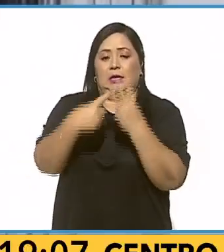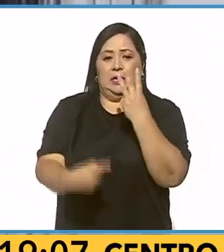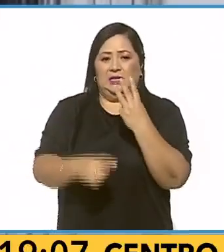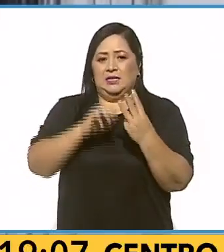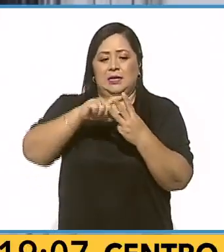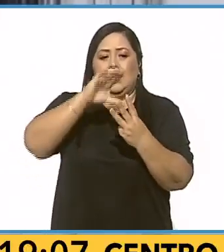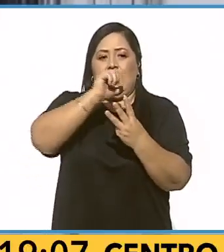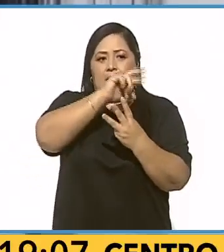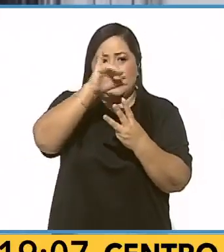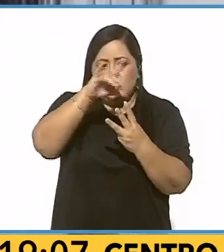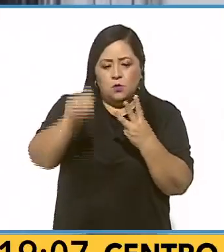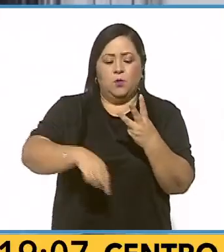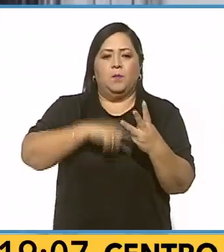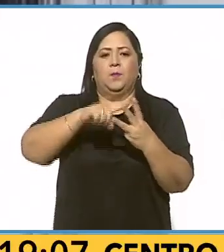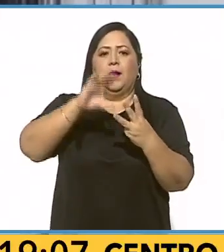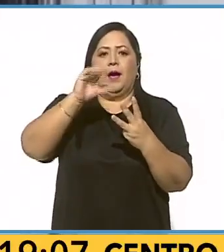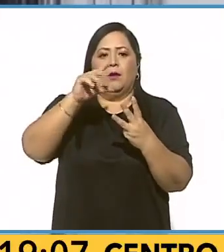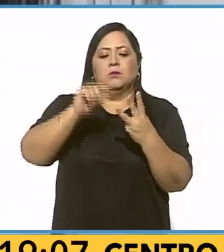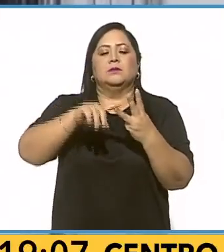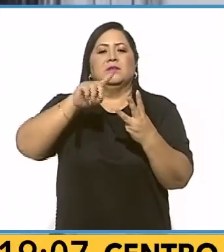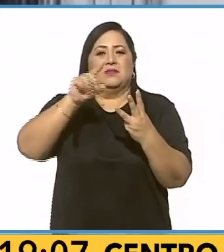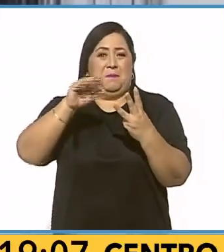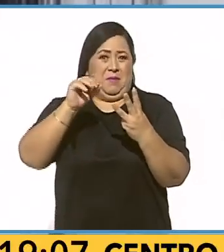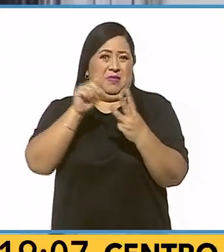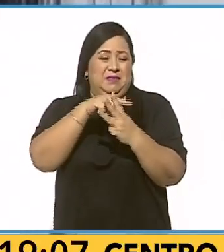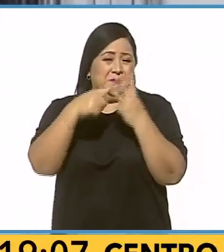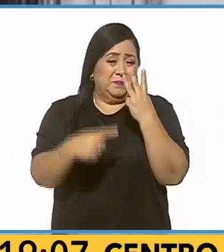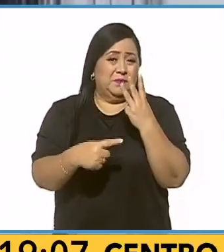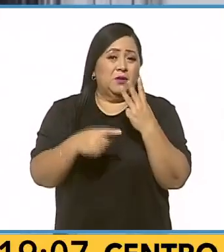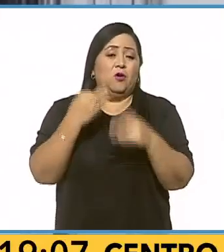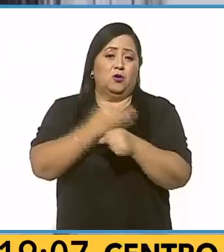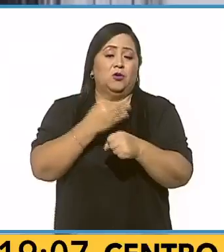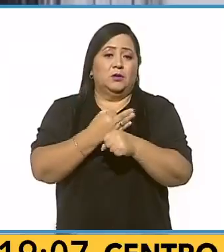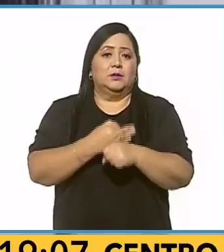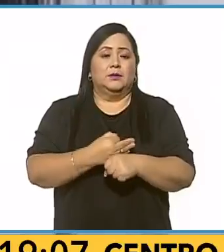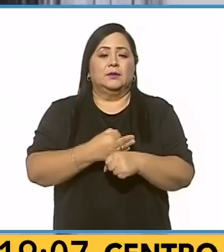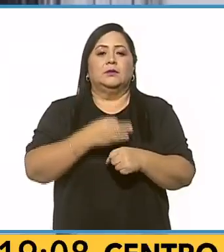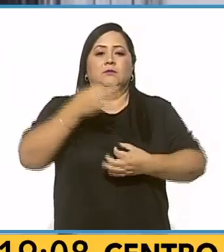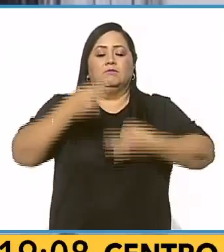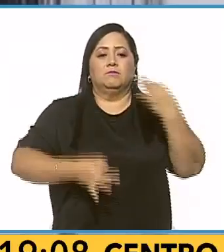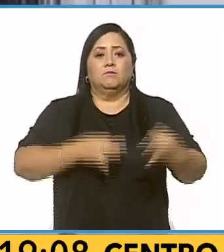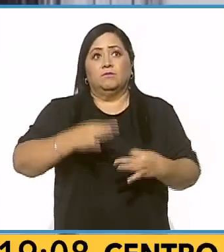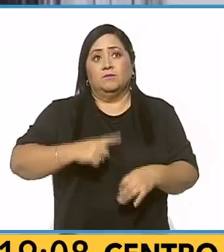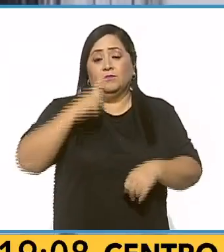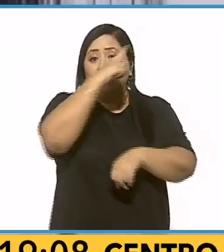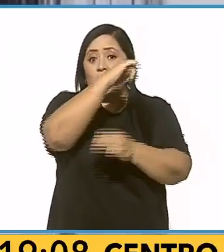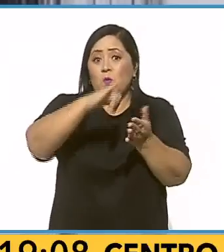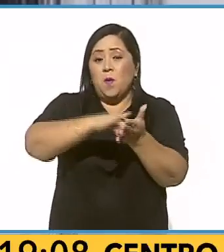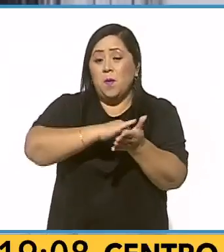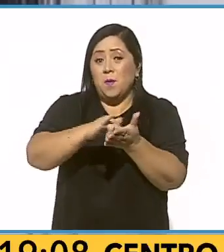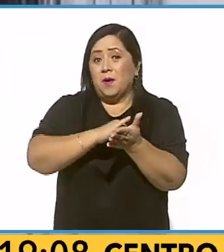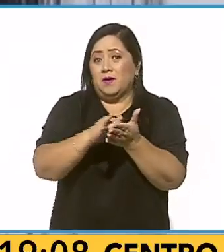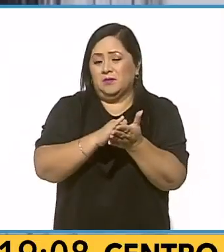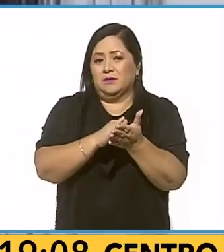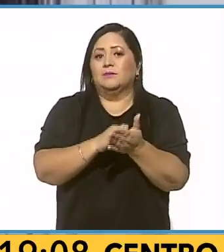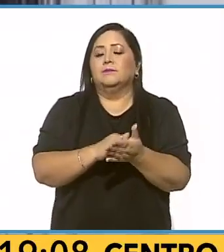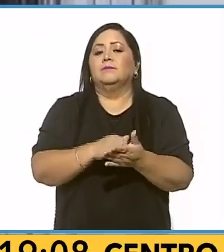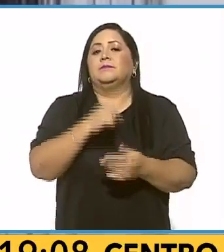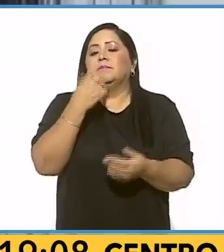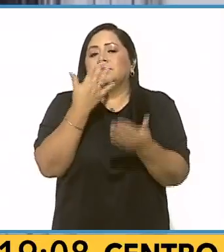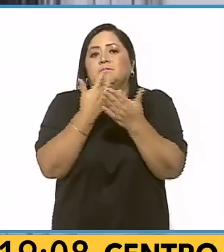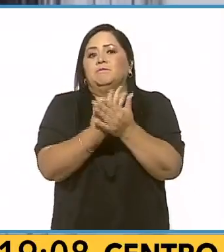el de Carrillo Fuentes, el de Caro Quintero y el del Mayo Zambada, los tres están radicados en la Corte del Distrito Este de Nueva York y por lo tanto los